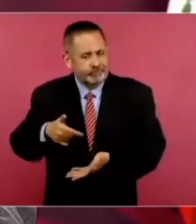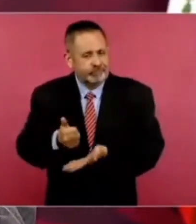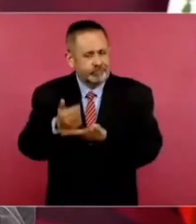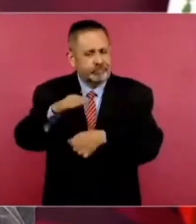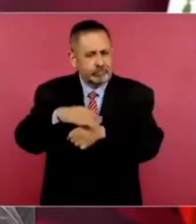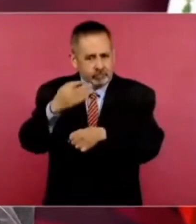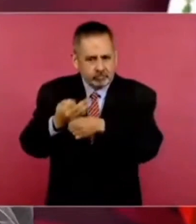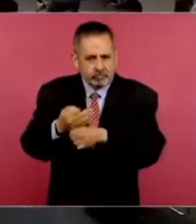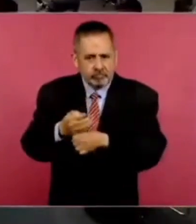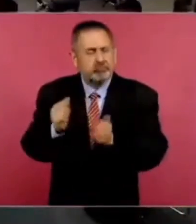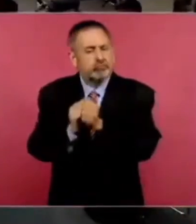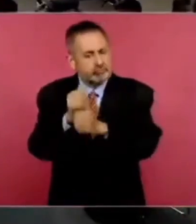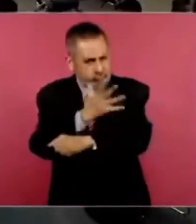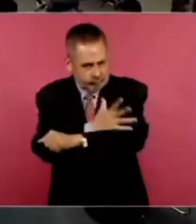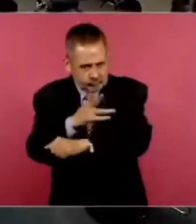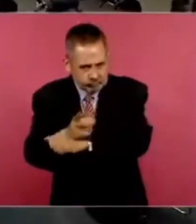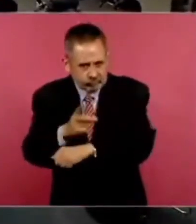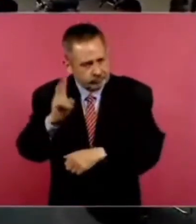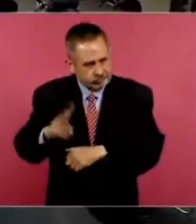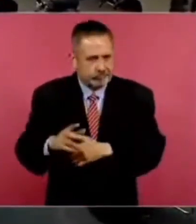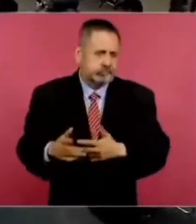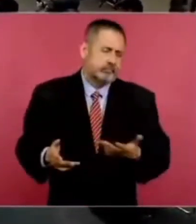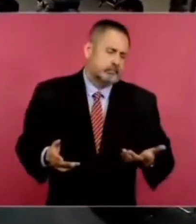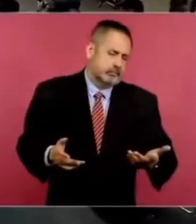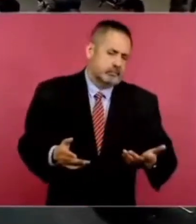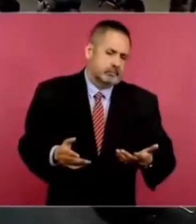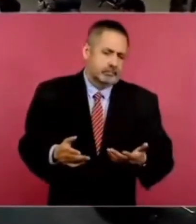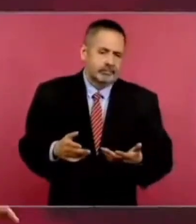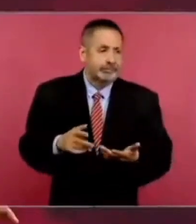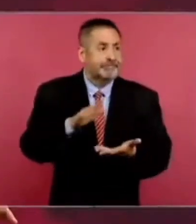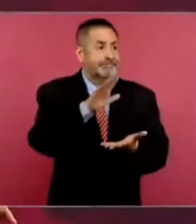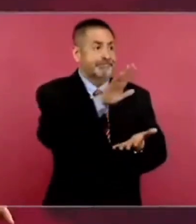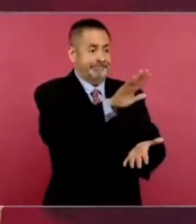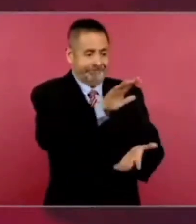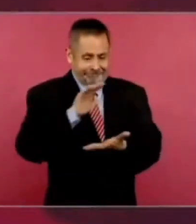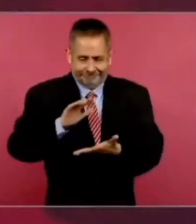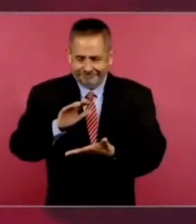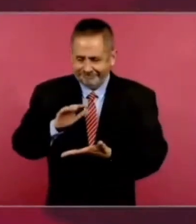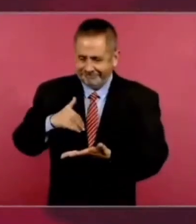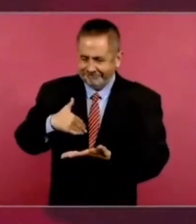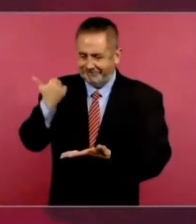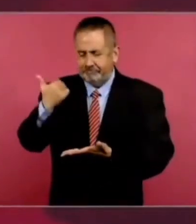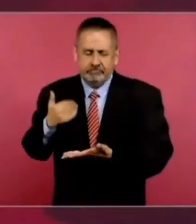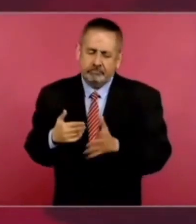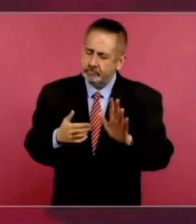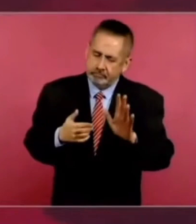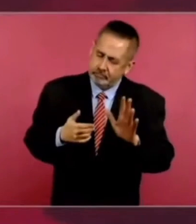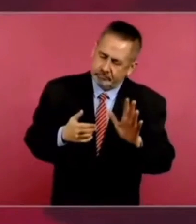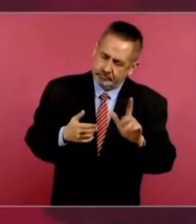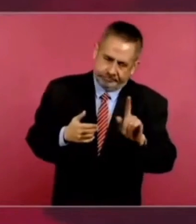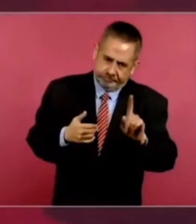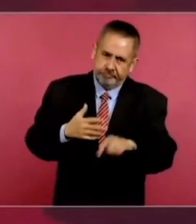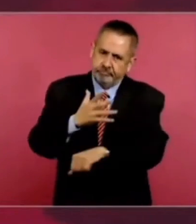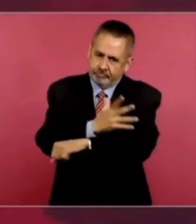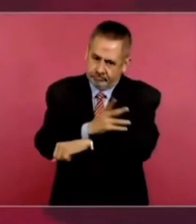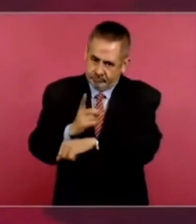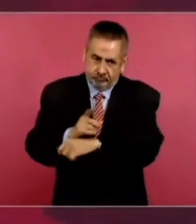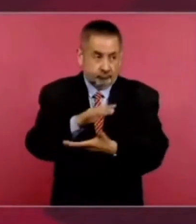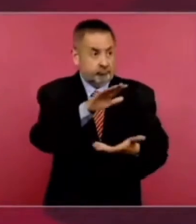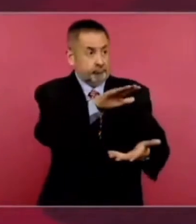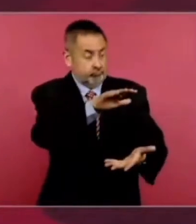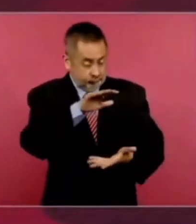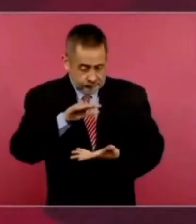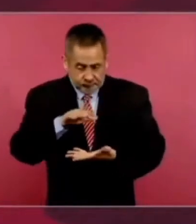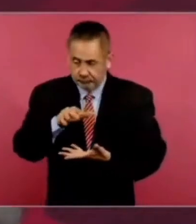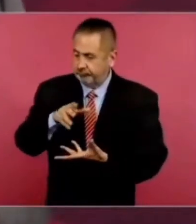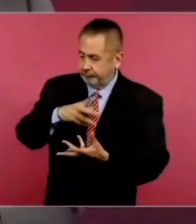con honestidad, porque no es nada más tener más dinero. Se trata de